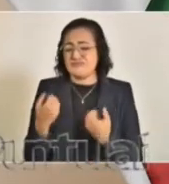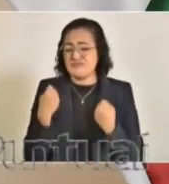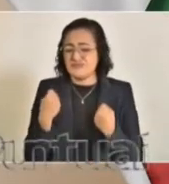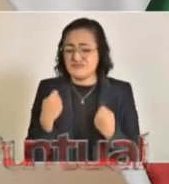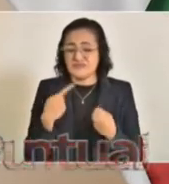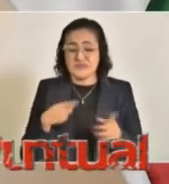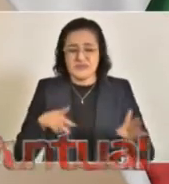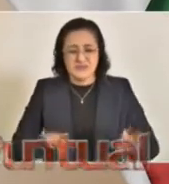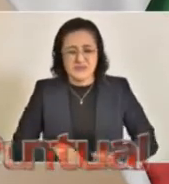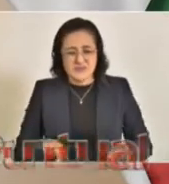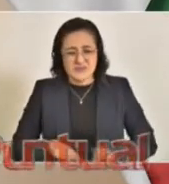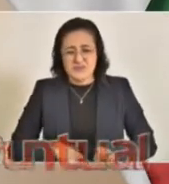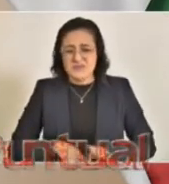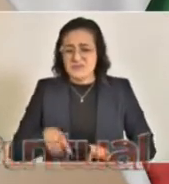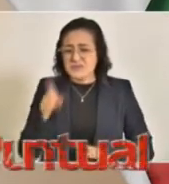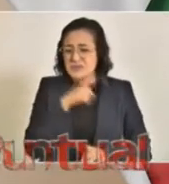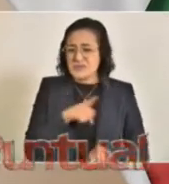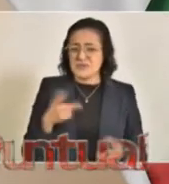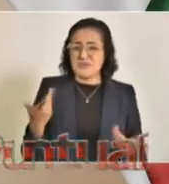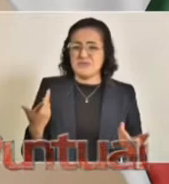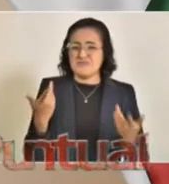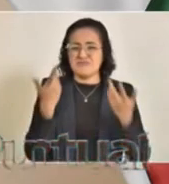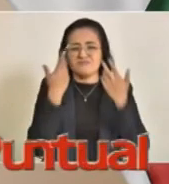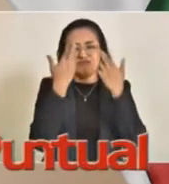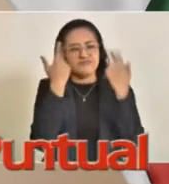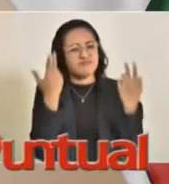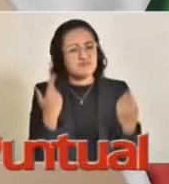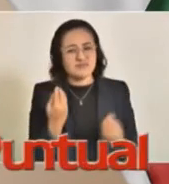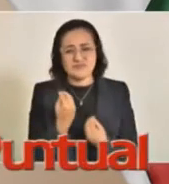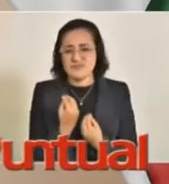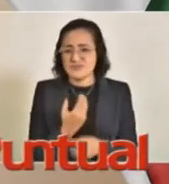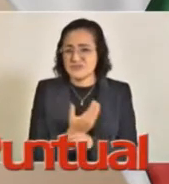por características del mismo,